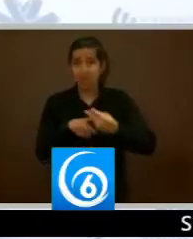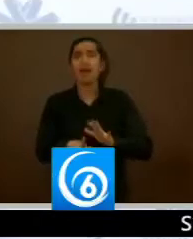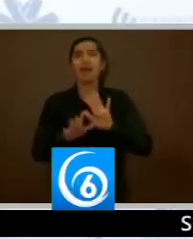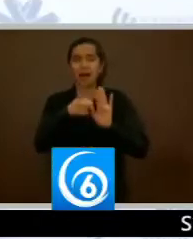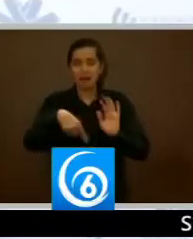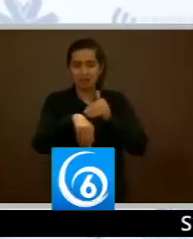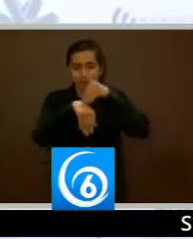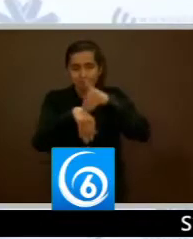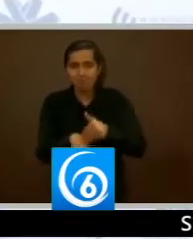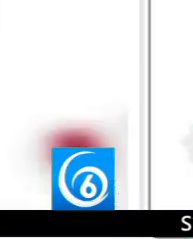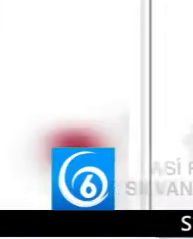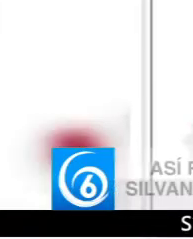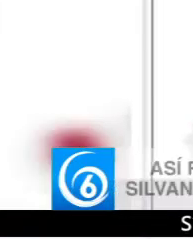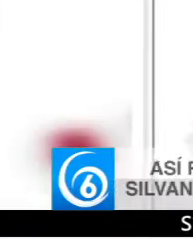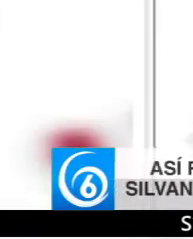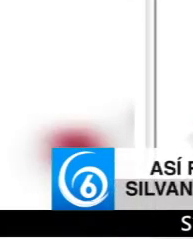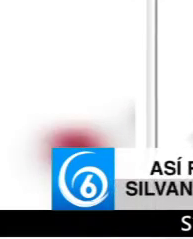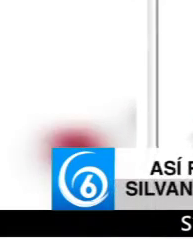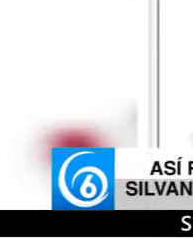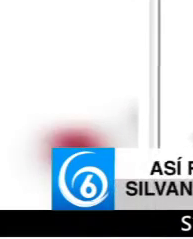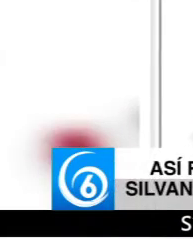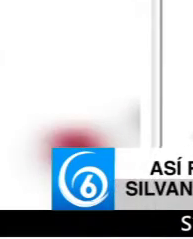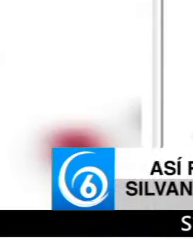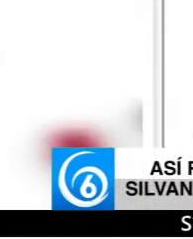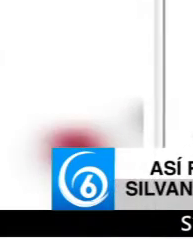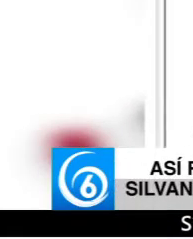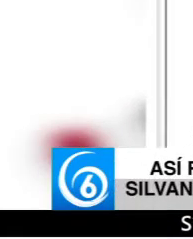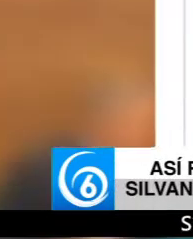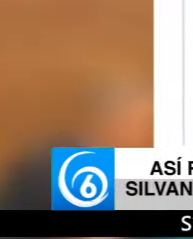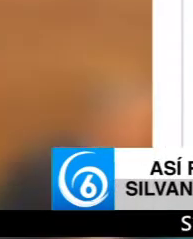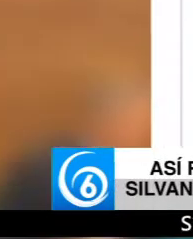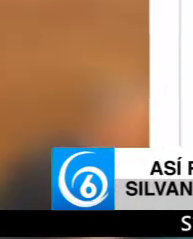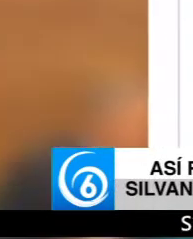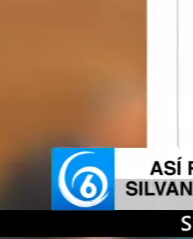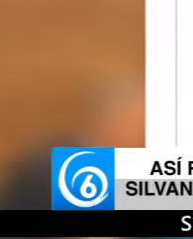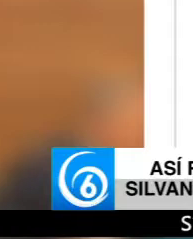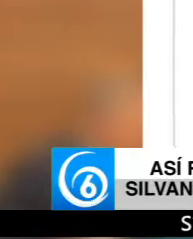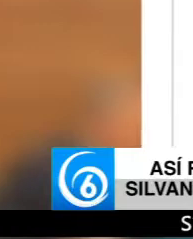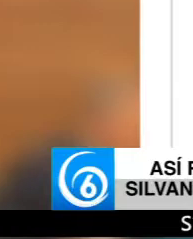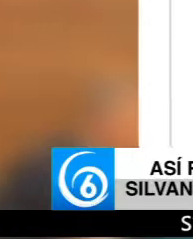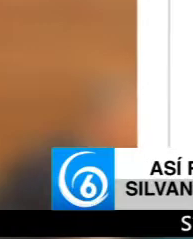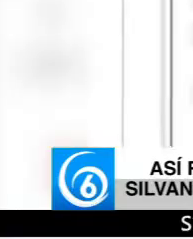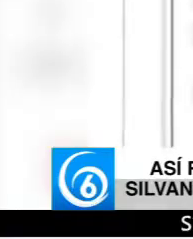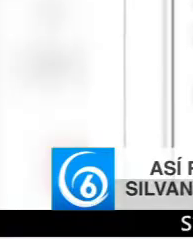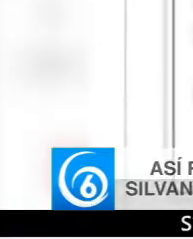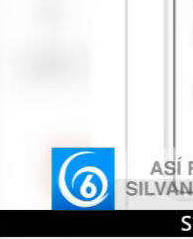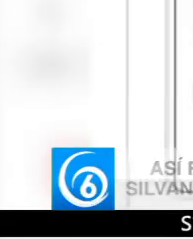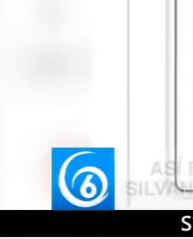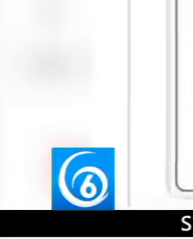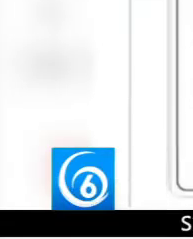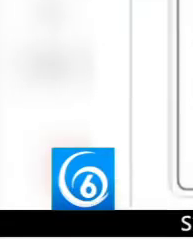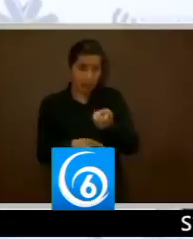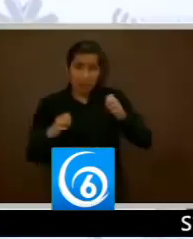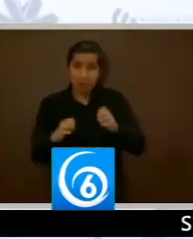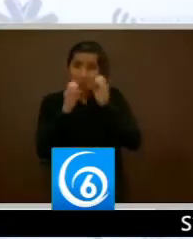El gobernador de Michoacán, Silvano Aureoles, aseguró que la elección del pasado 6 de junio en el estado fue manipulada por el crimen organizado a favor